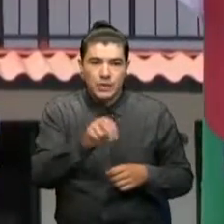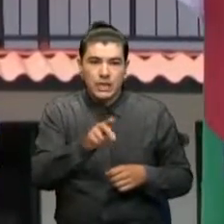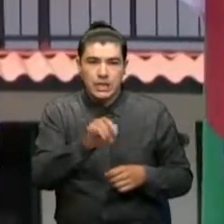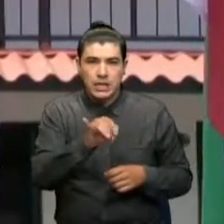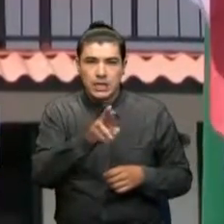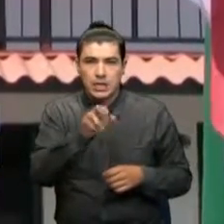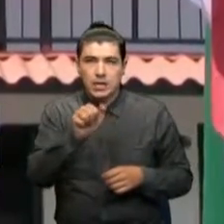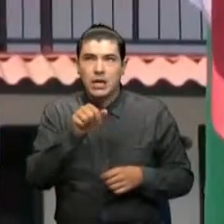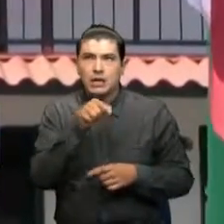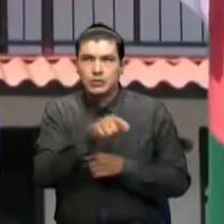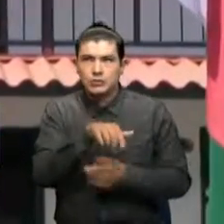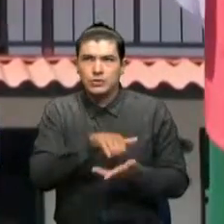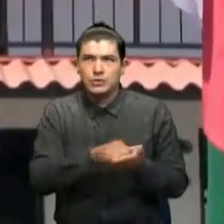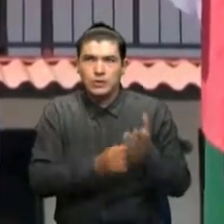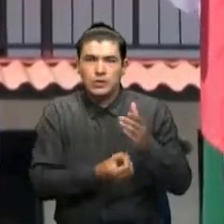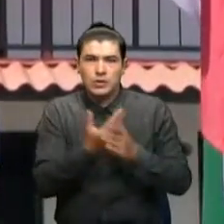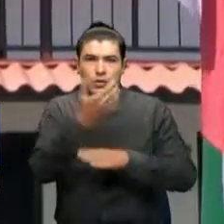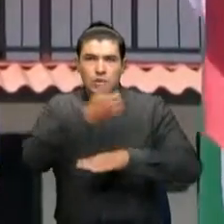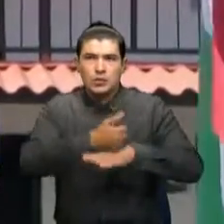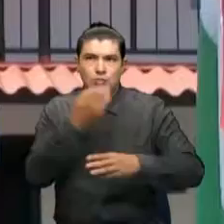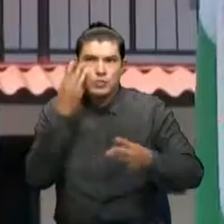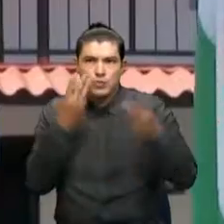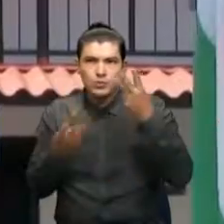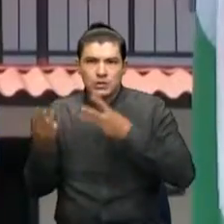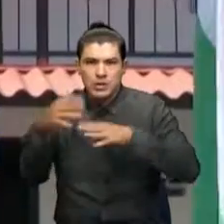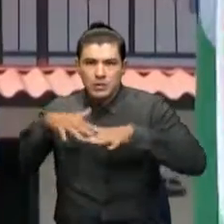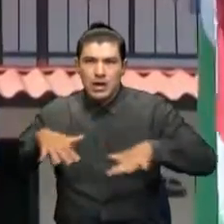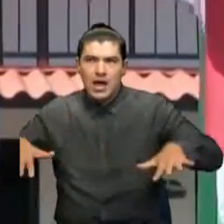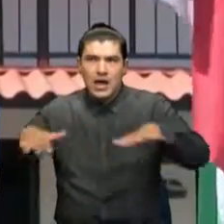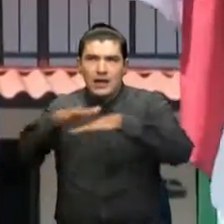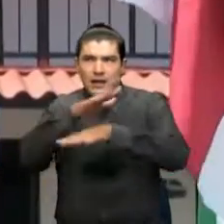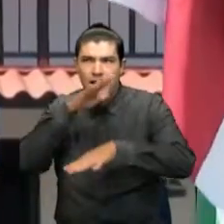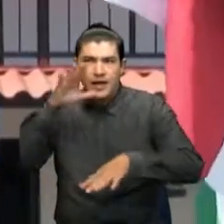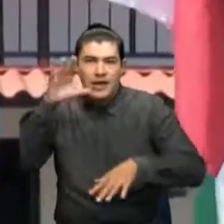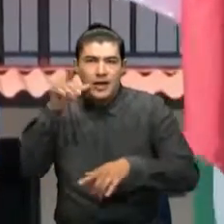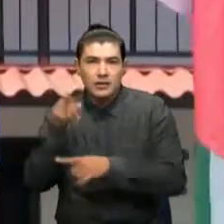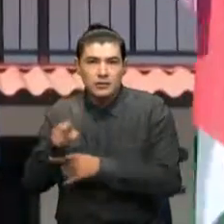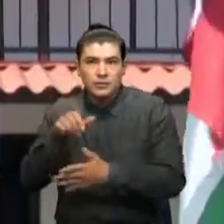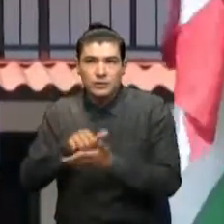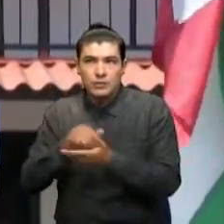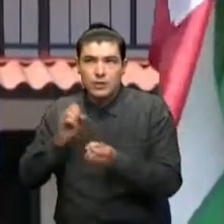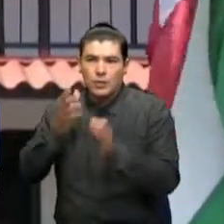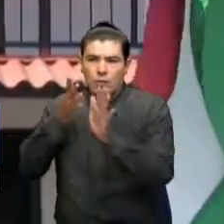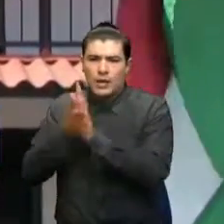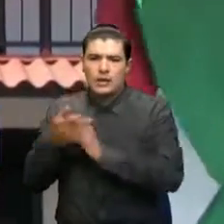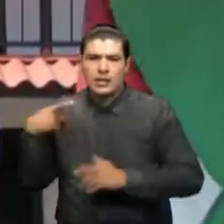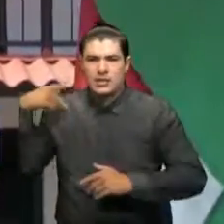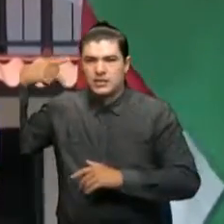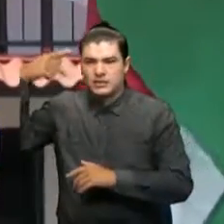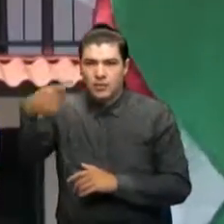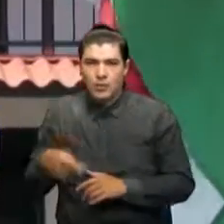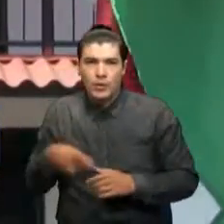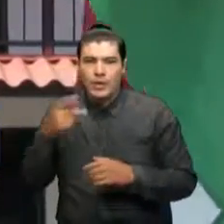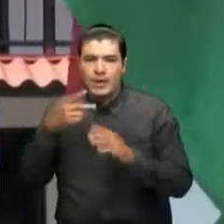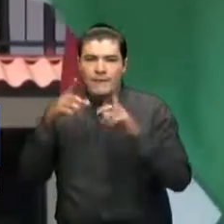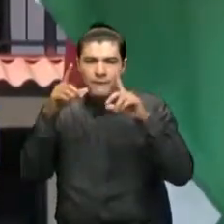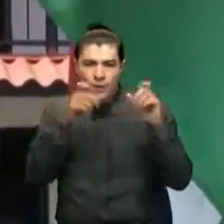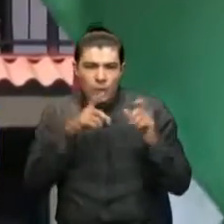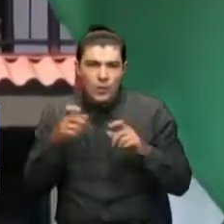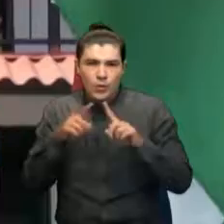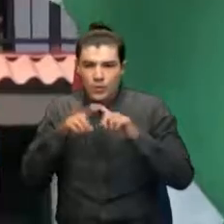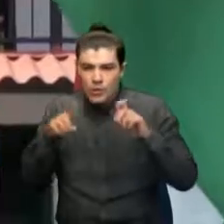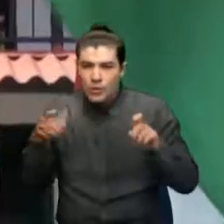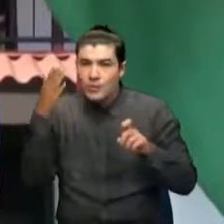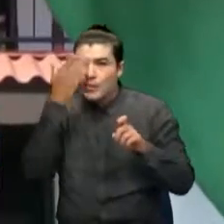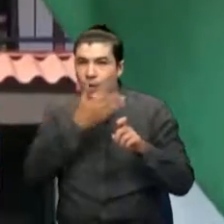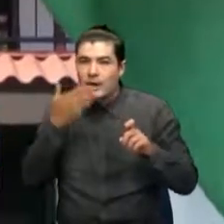creado un museo campestre donde se concentran relatos e historias y elementos que